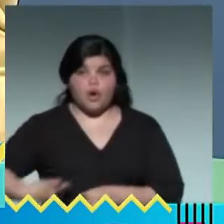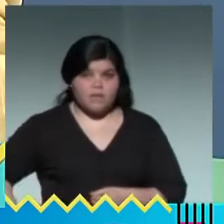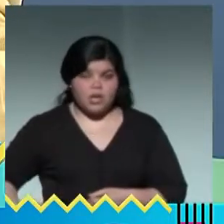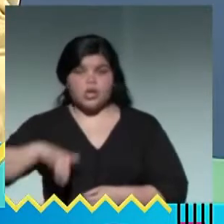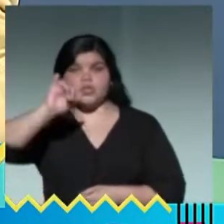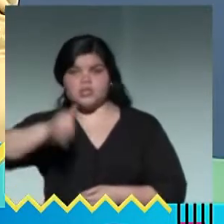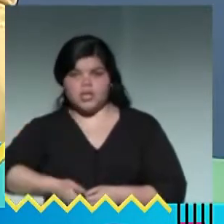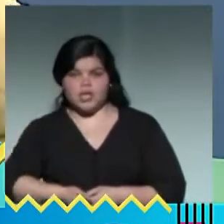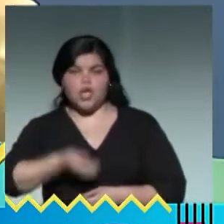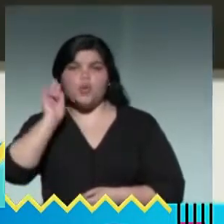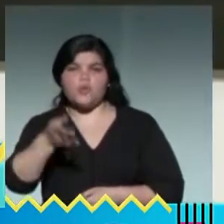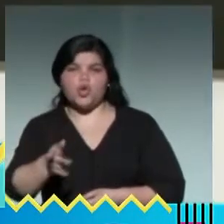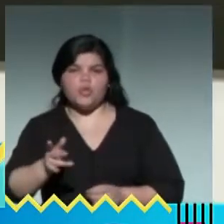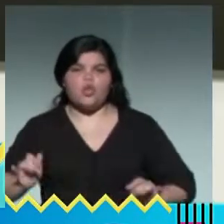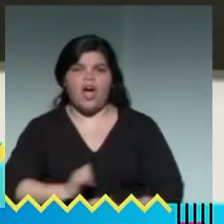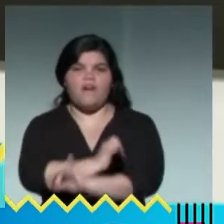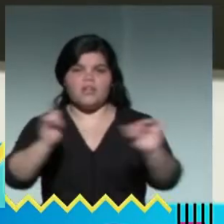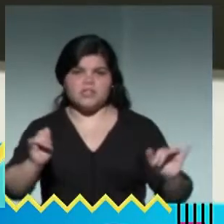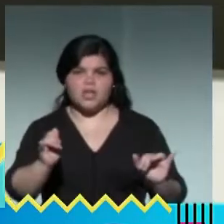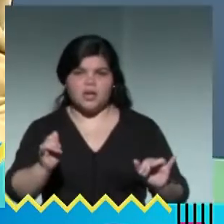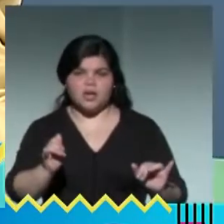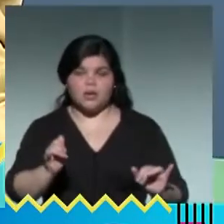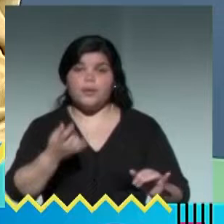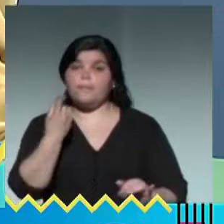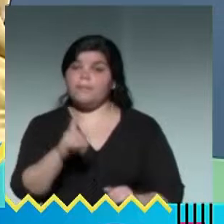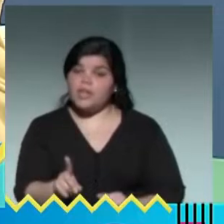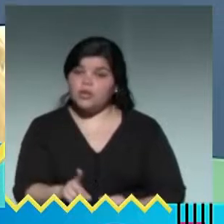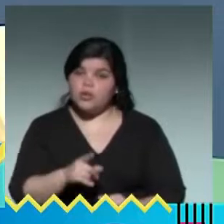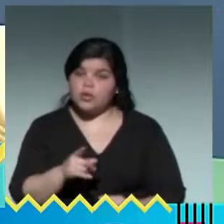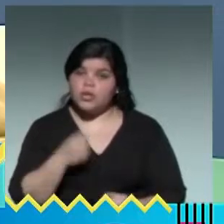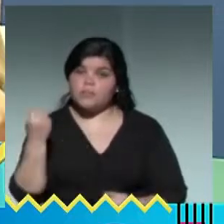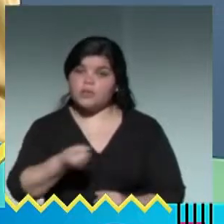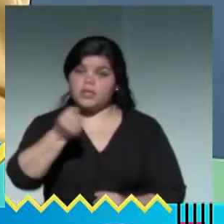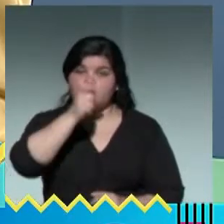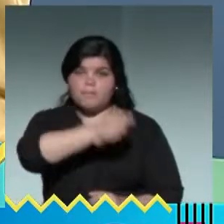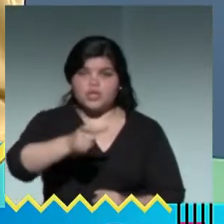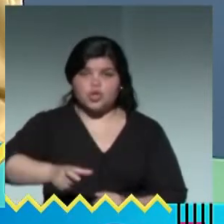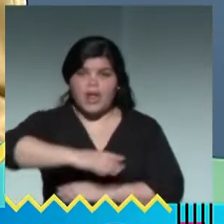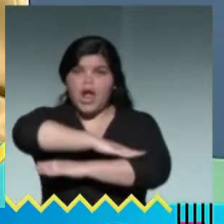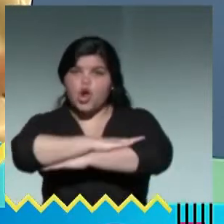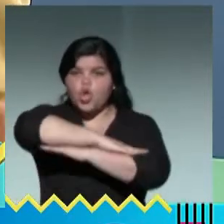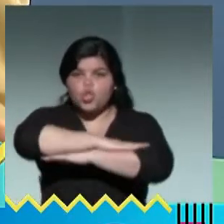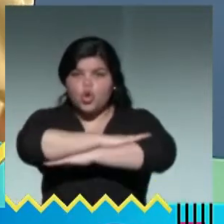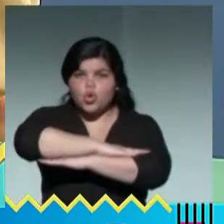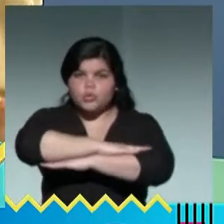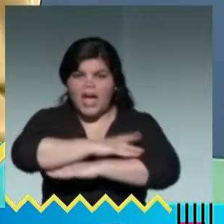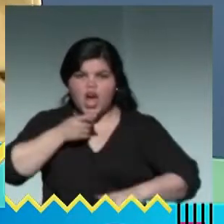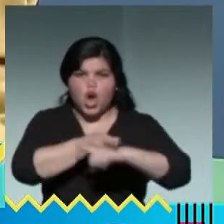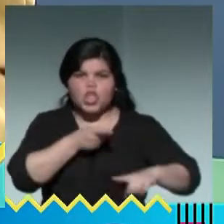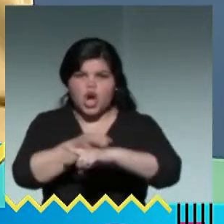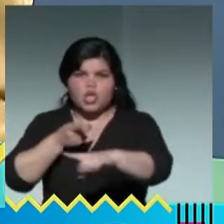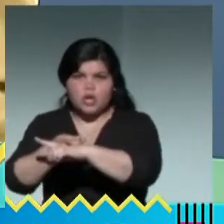prohibición cuando las conductas de las personas, digamos, agreden al conjunto social. Lo que yo no puedo hacer